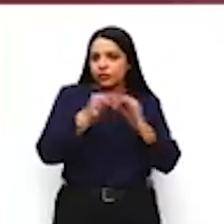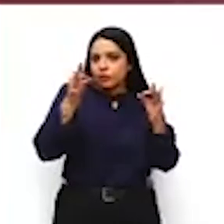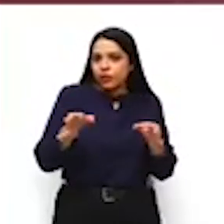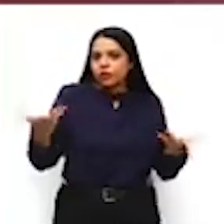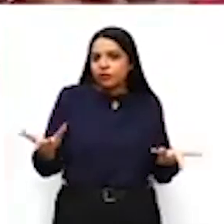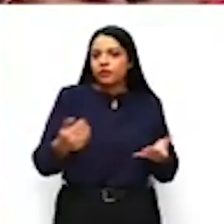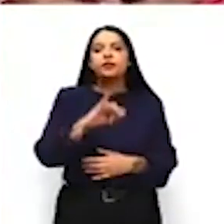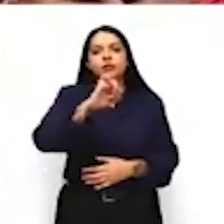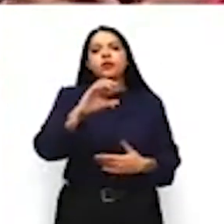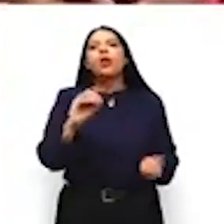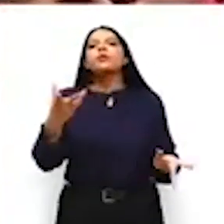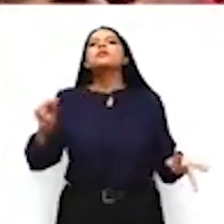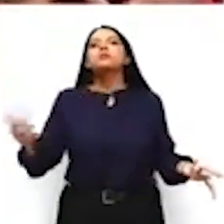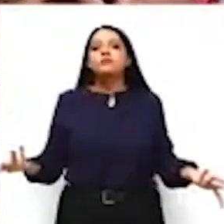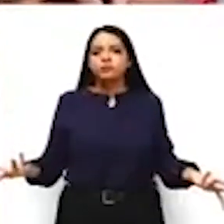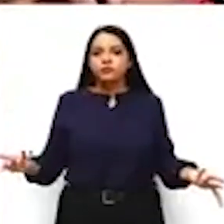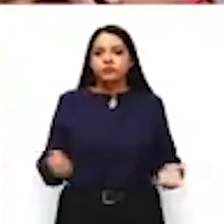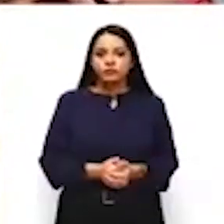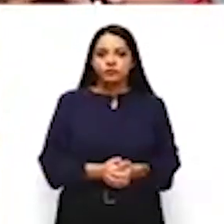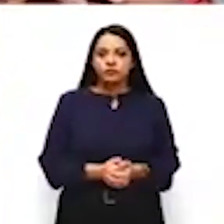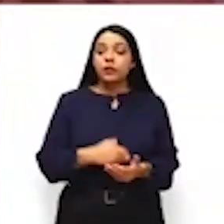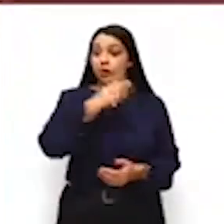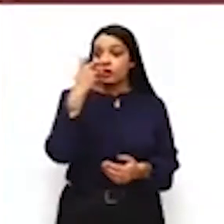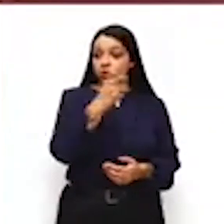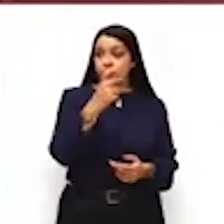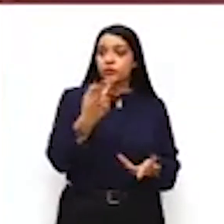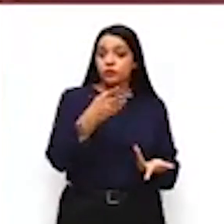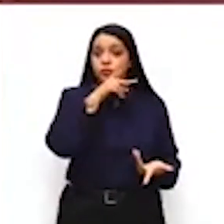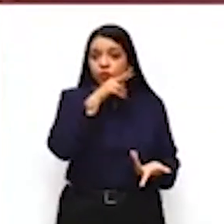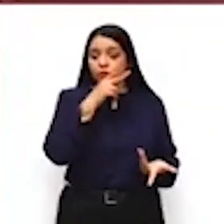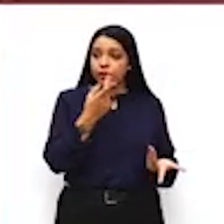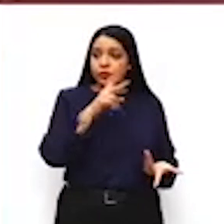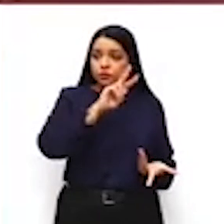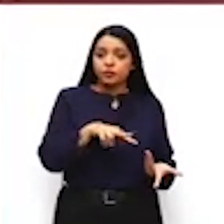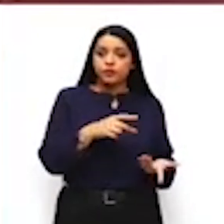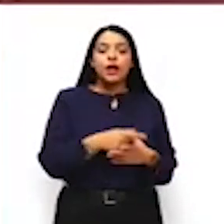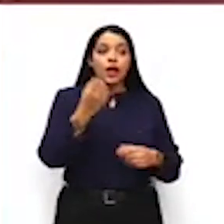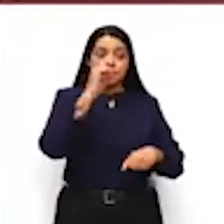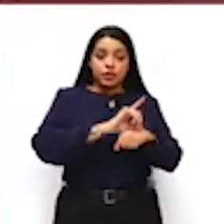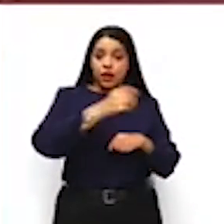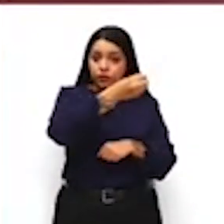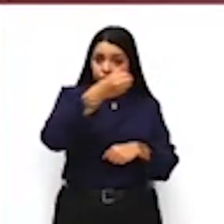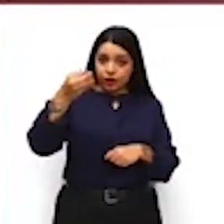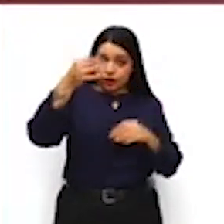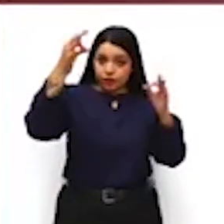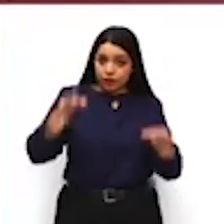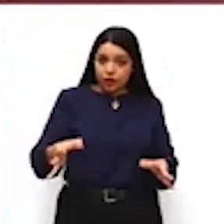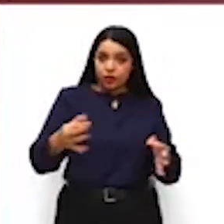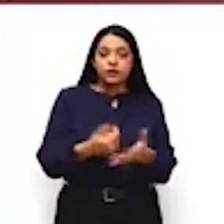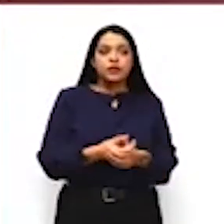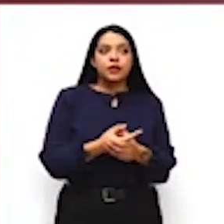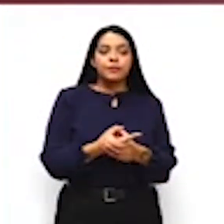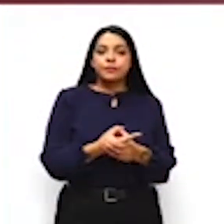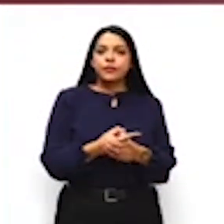no? Y a eso les convocamos el día de hoy, a que nos organicemos muy bien, a que regresemos a